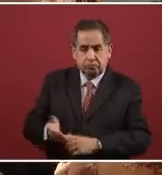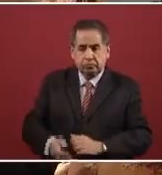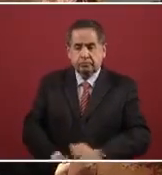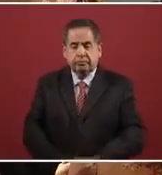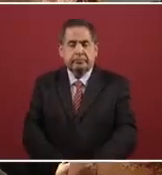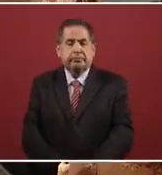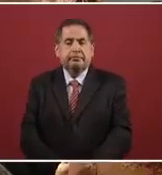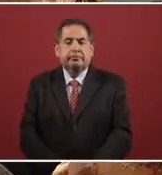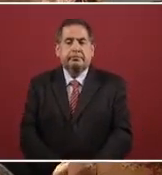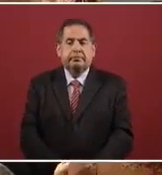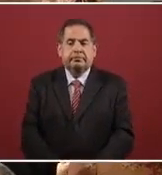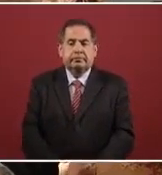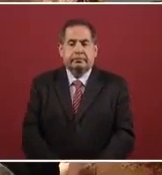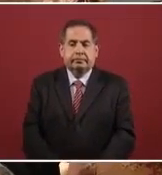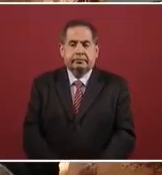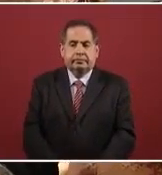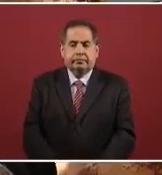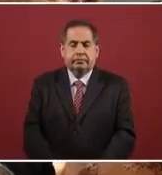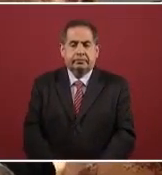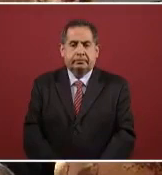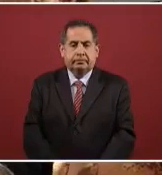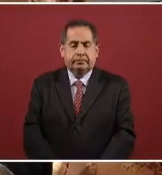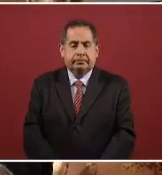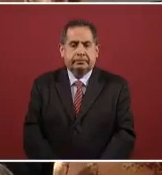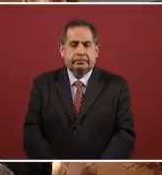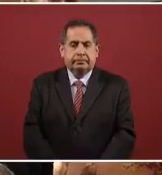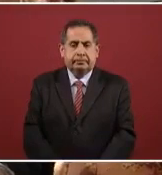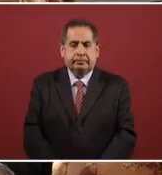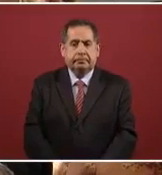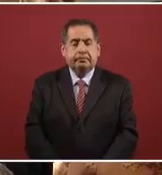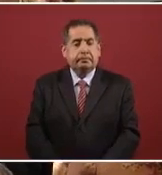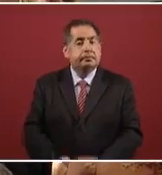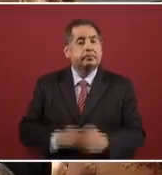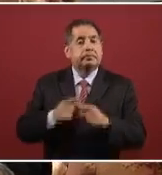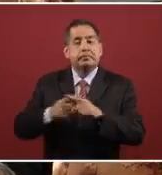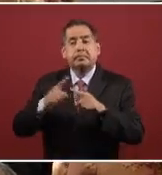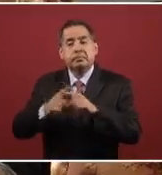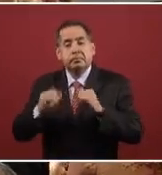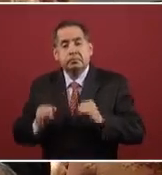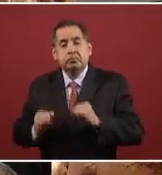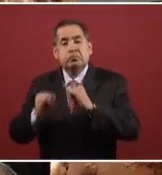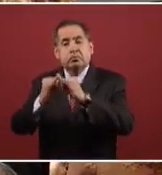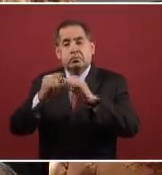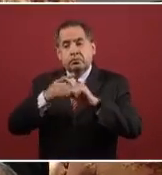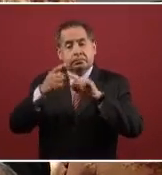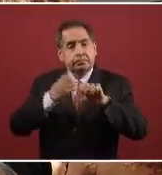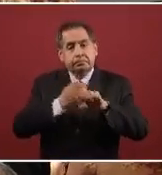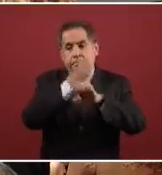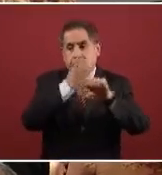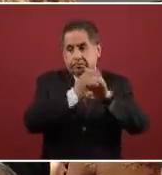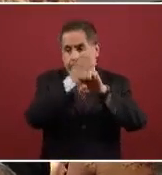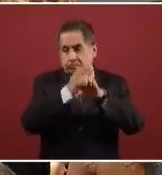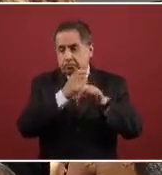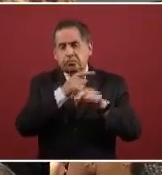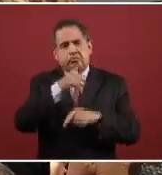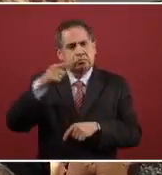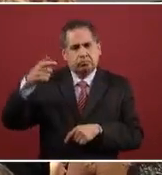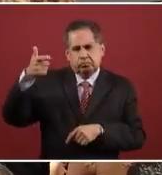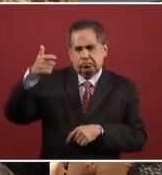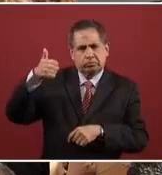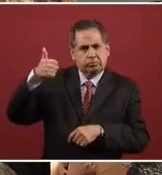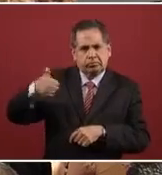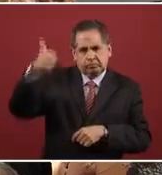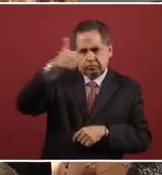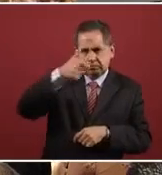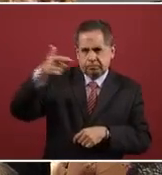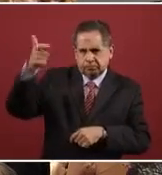Sí, es todo el festival. Sí, las instituciones culturales de los estados ayudan a cubrir